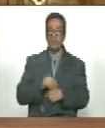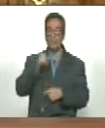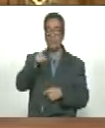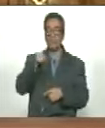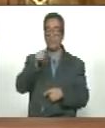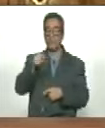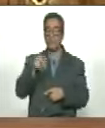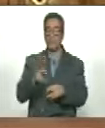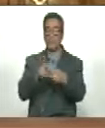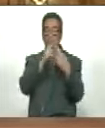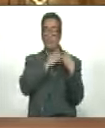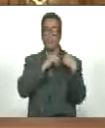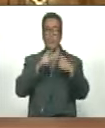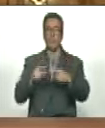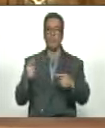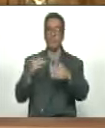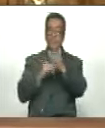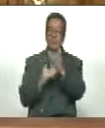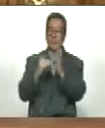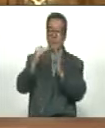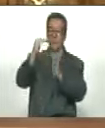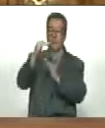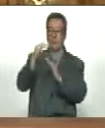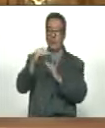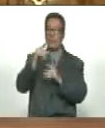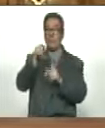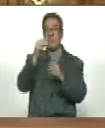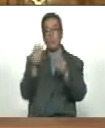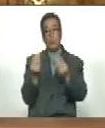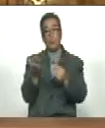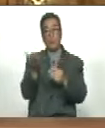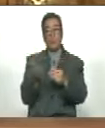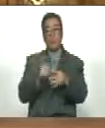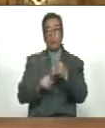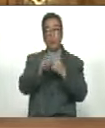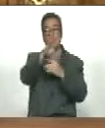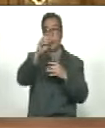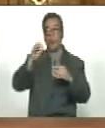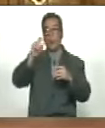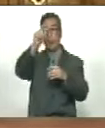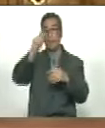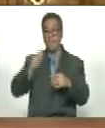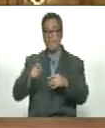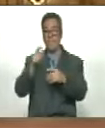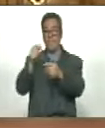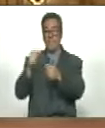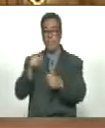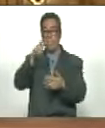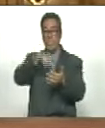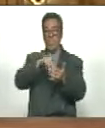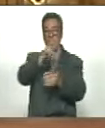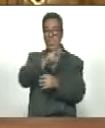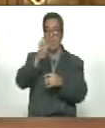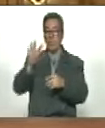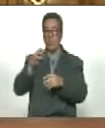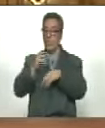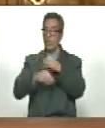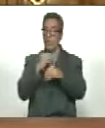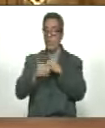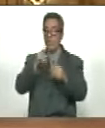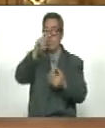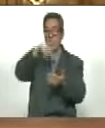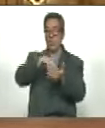Esto representa un incremento muy importante, más del 400% en el presupuesto de 2024 con respecto